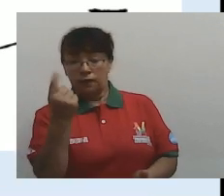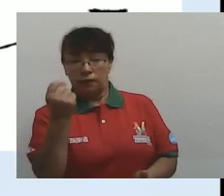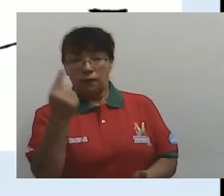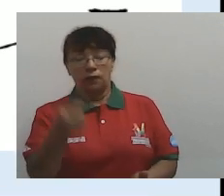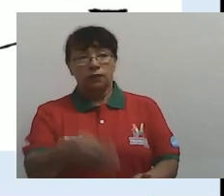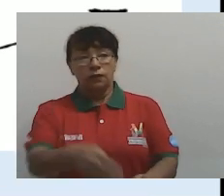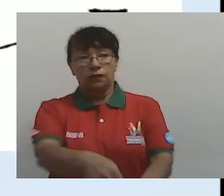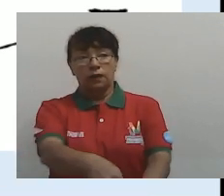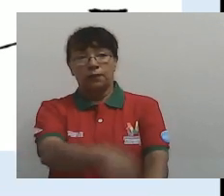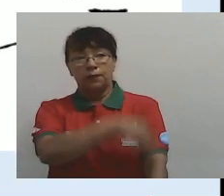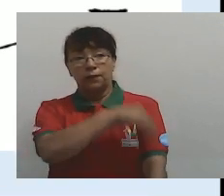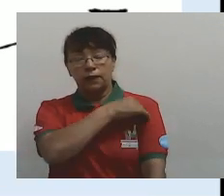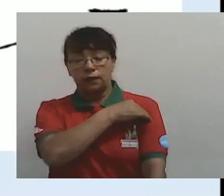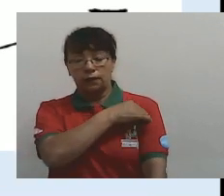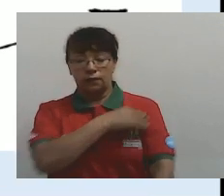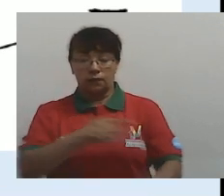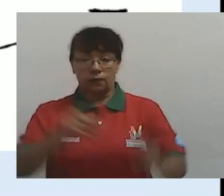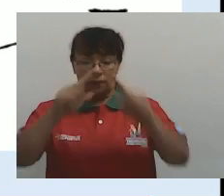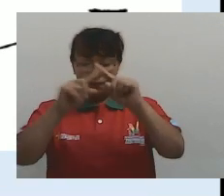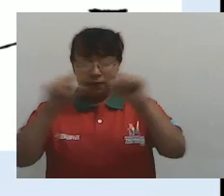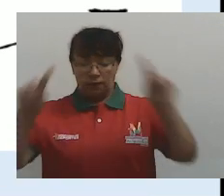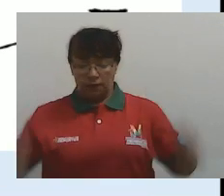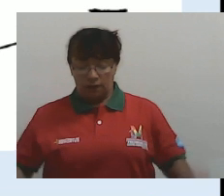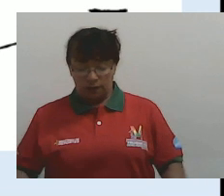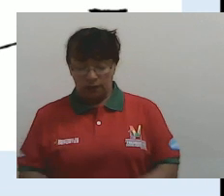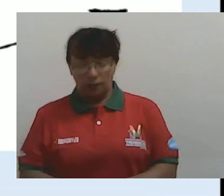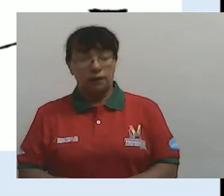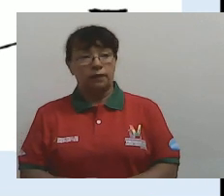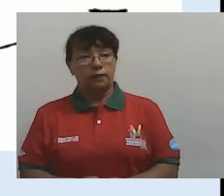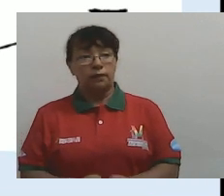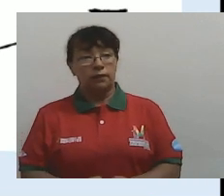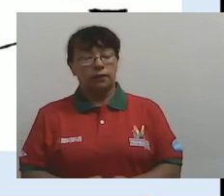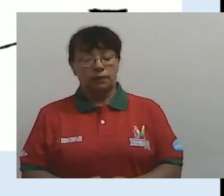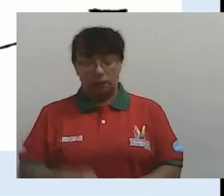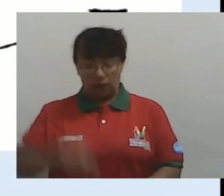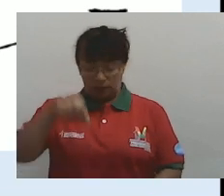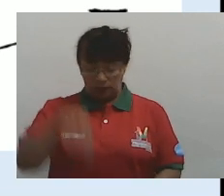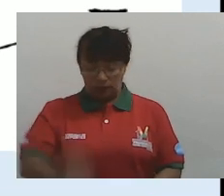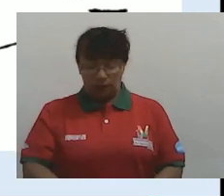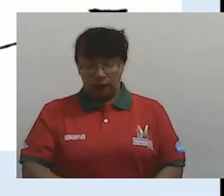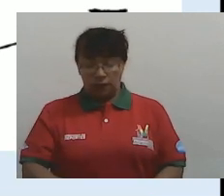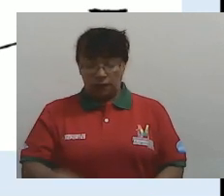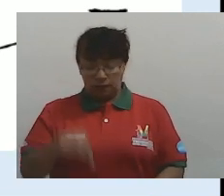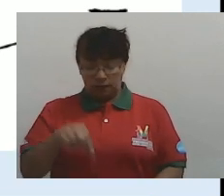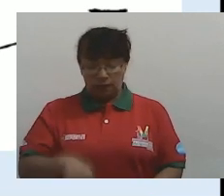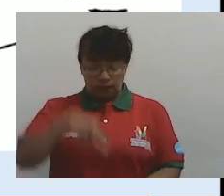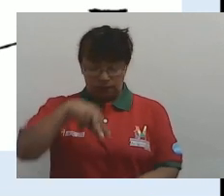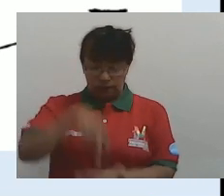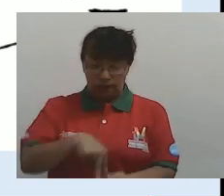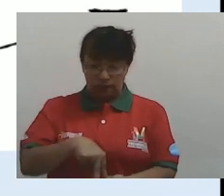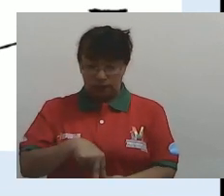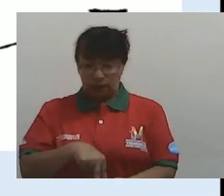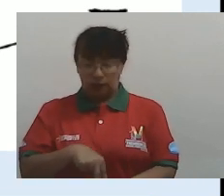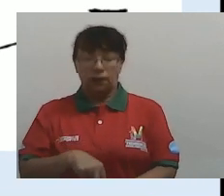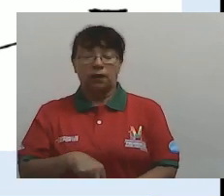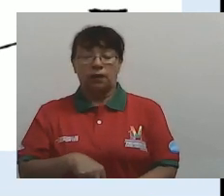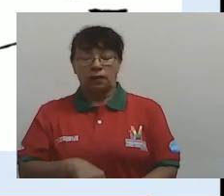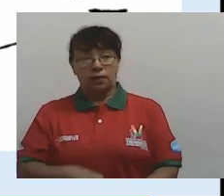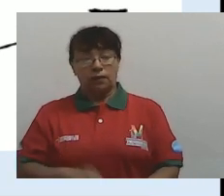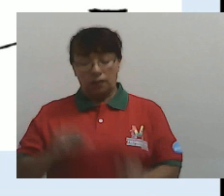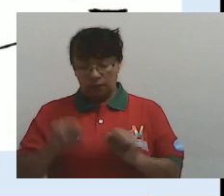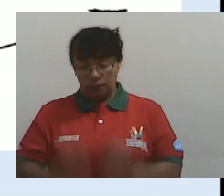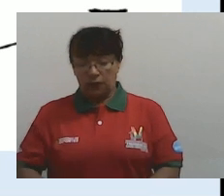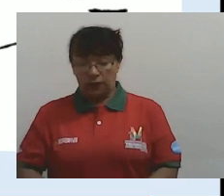metros del arco. En ese punto se para el niño y puede lanzar de frente en